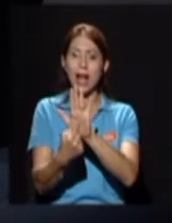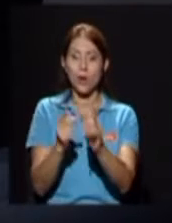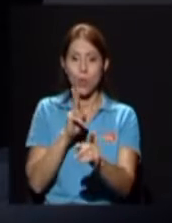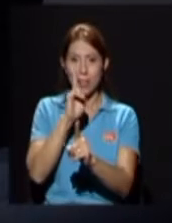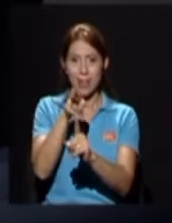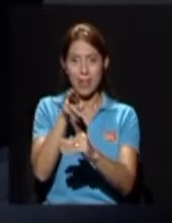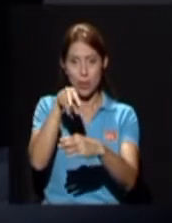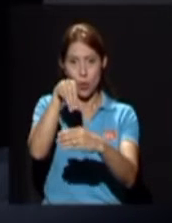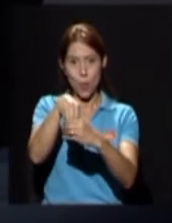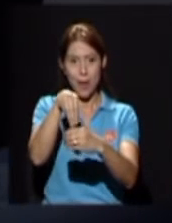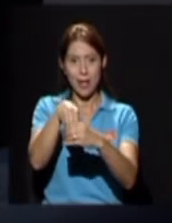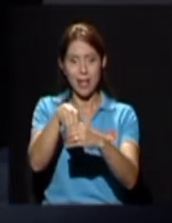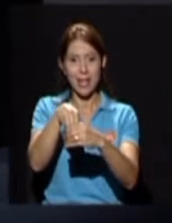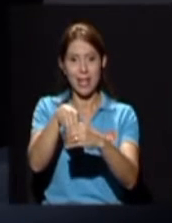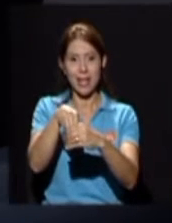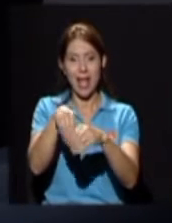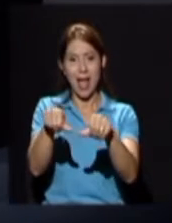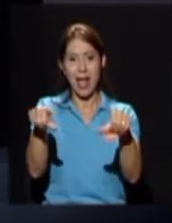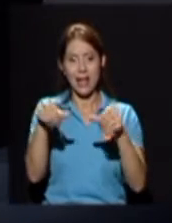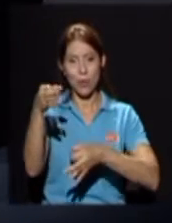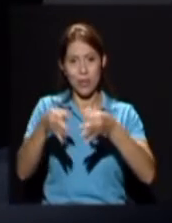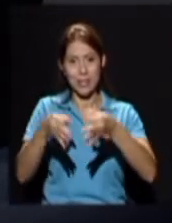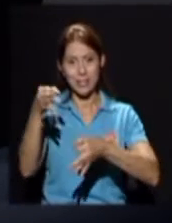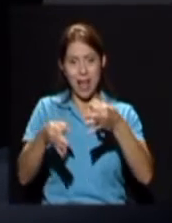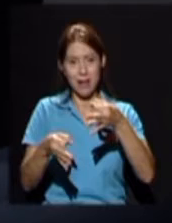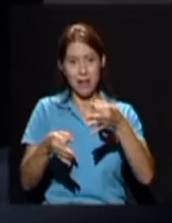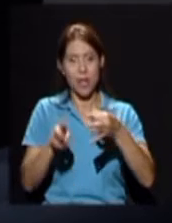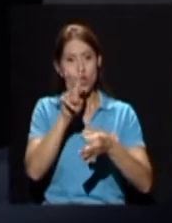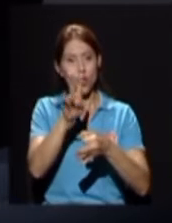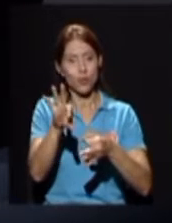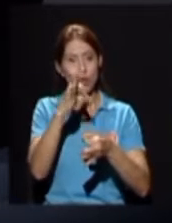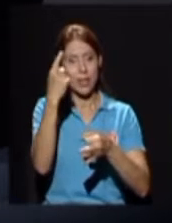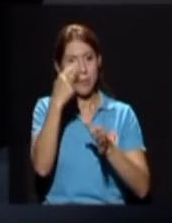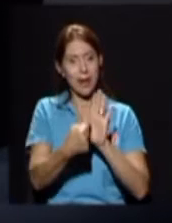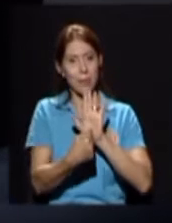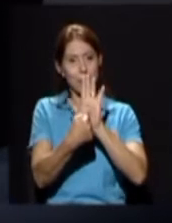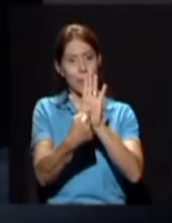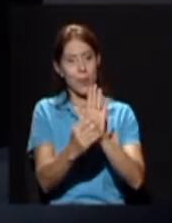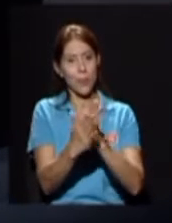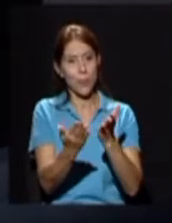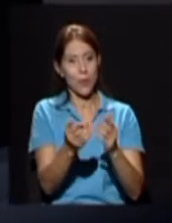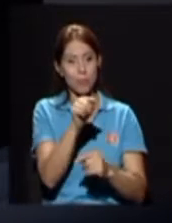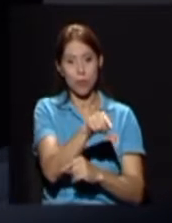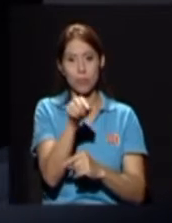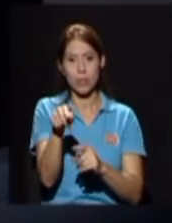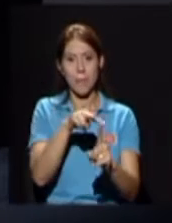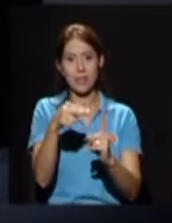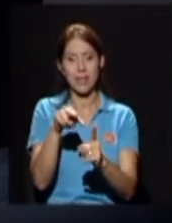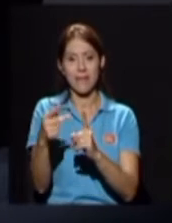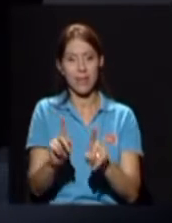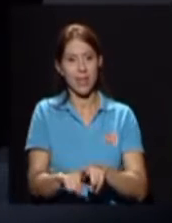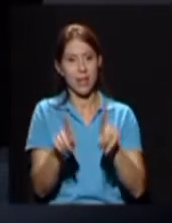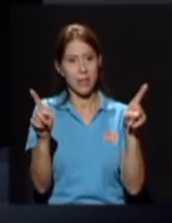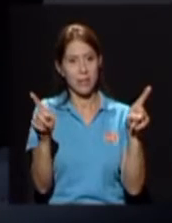judicial, que tenían dos ópticas diferentes, un